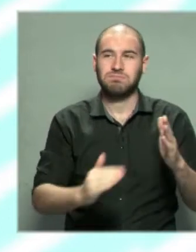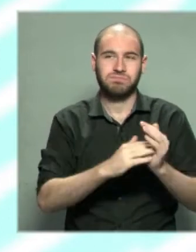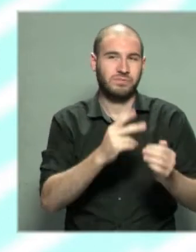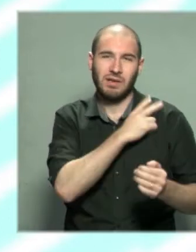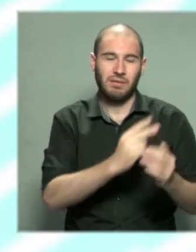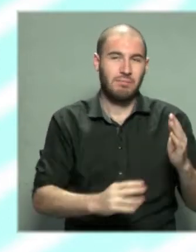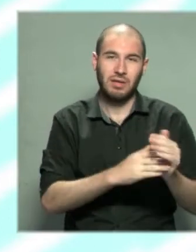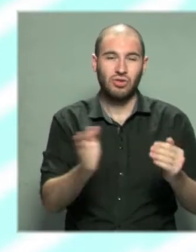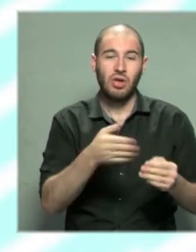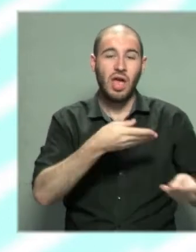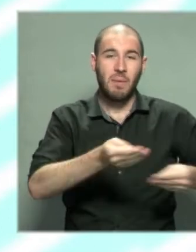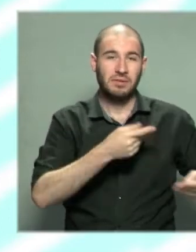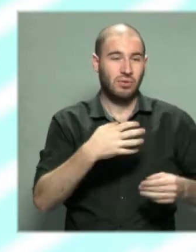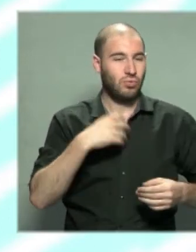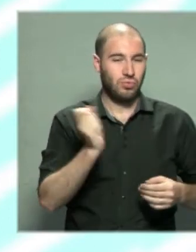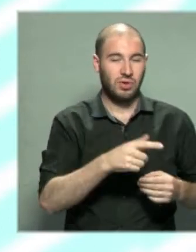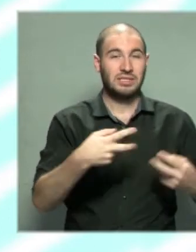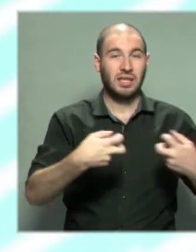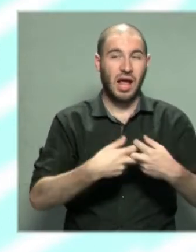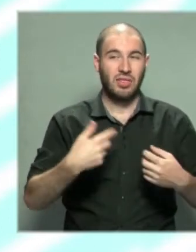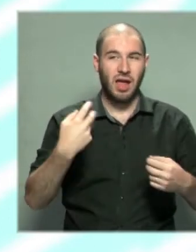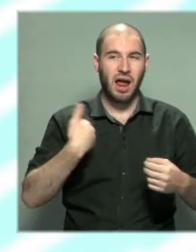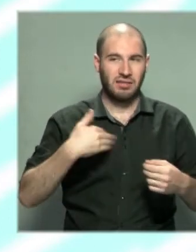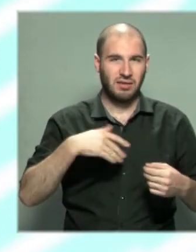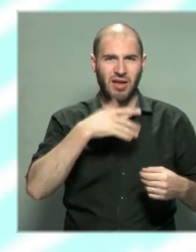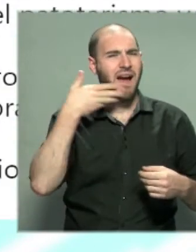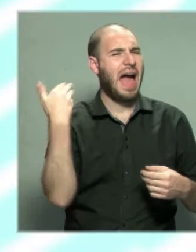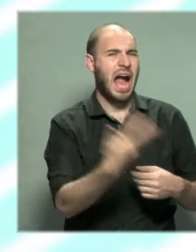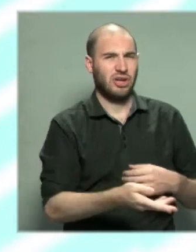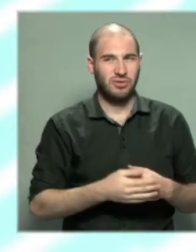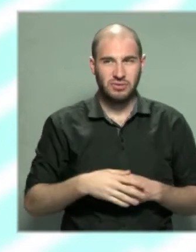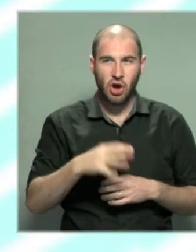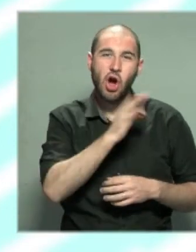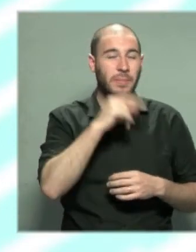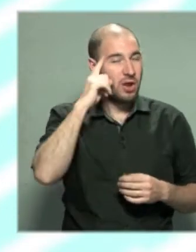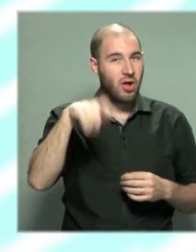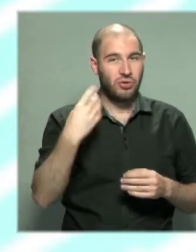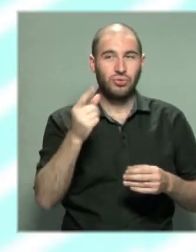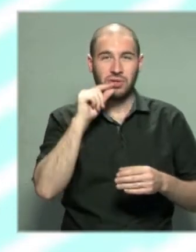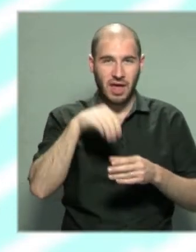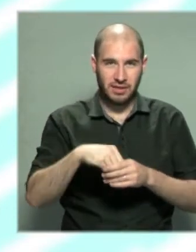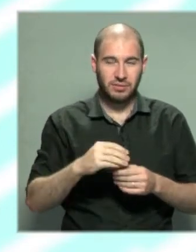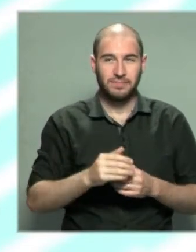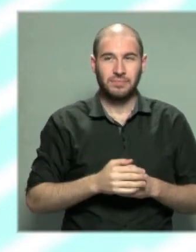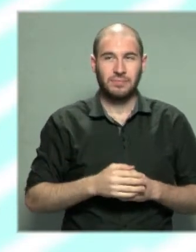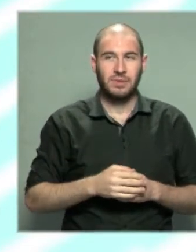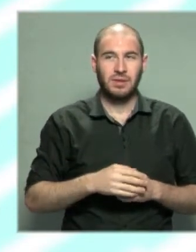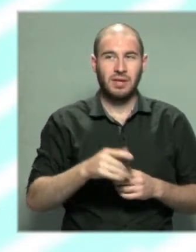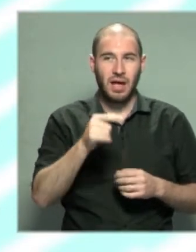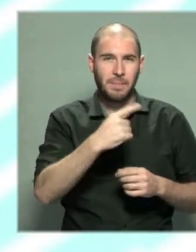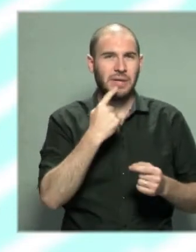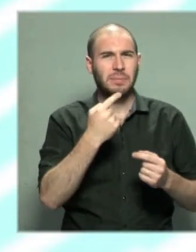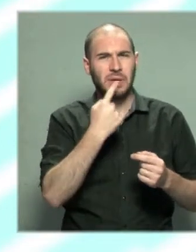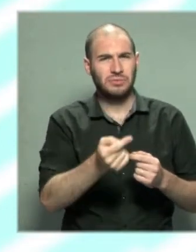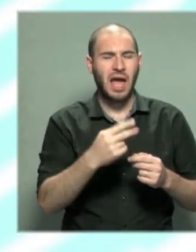Argentina. Todos empresarios de sus rubros. El sindicalismo argento da asco. Otra opinión dentro de Twitter. Alguien hace como una encuesta,